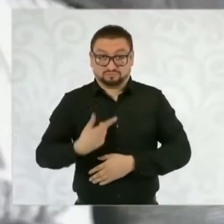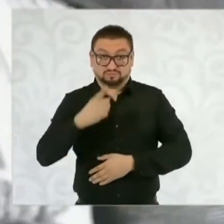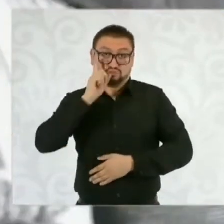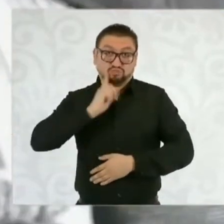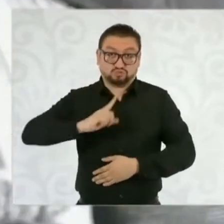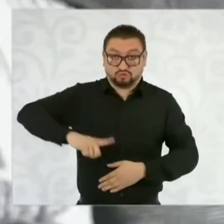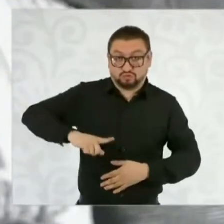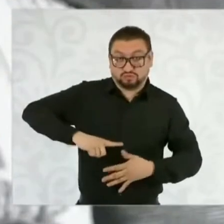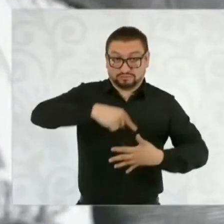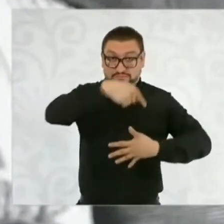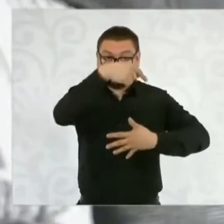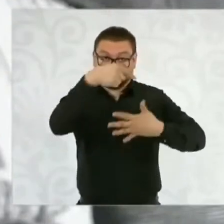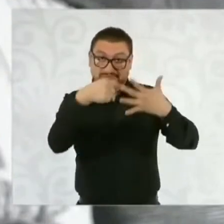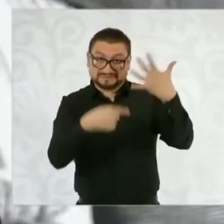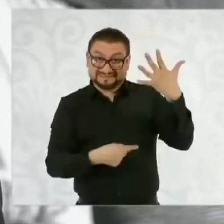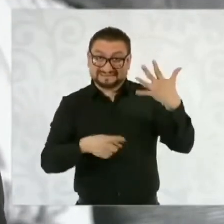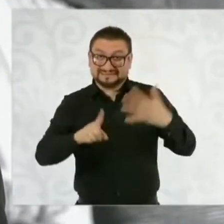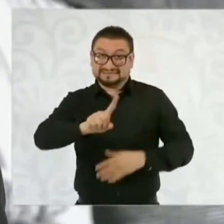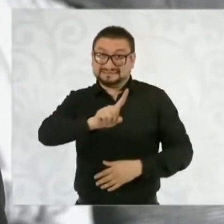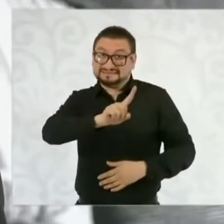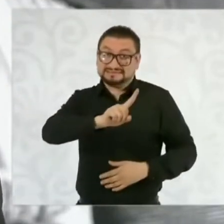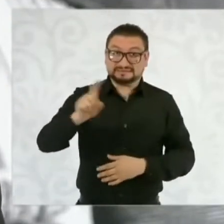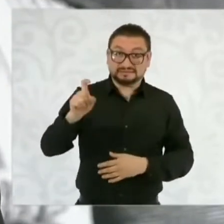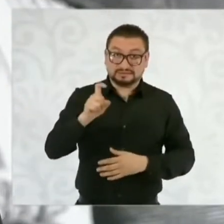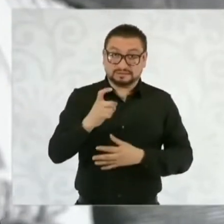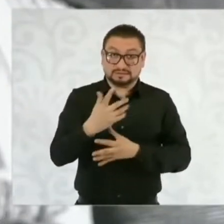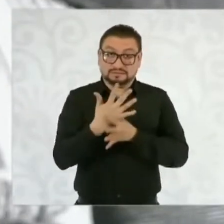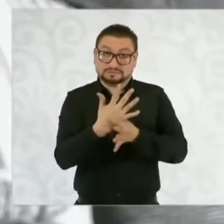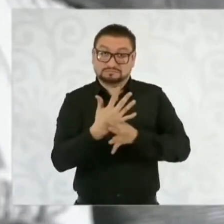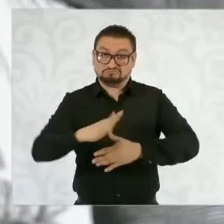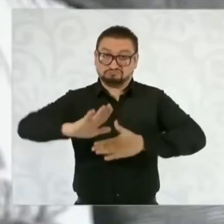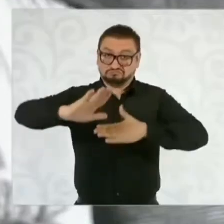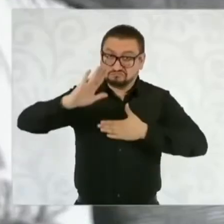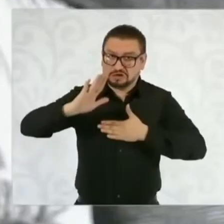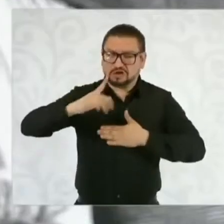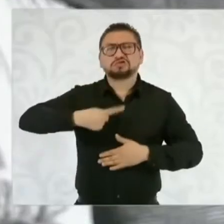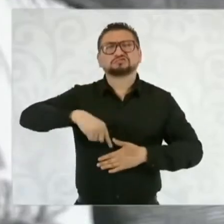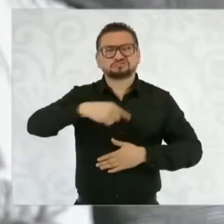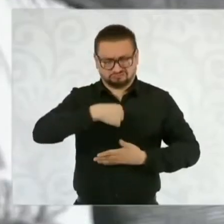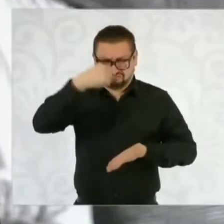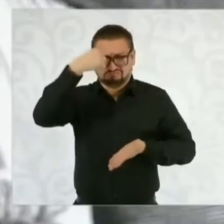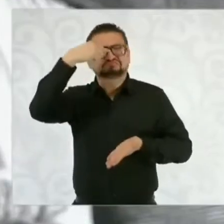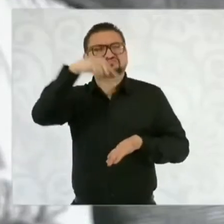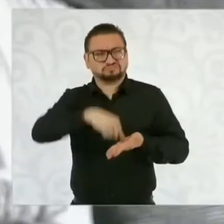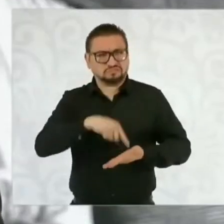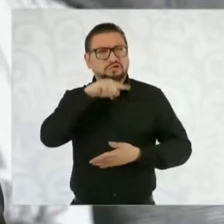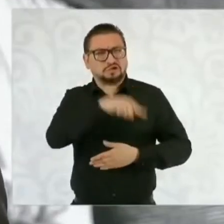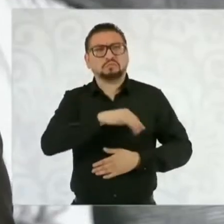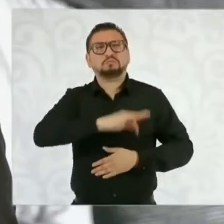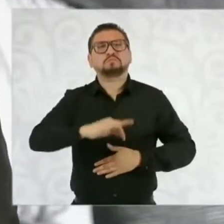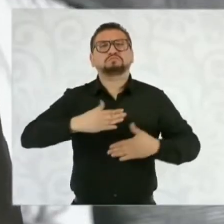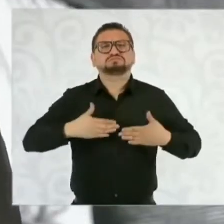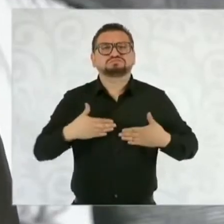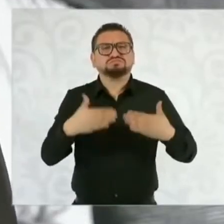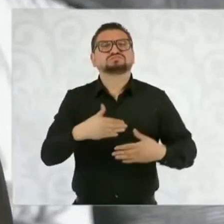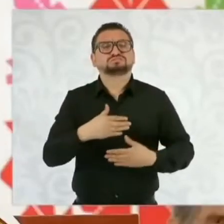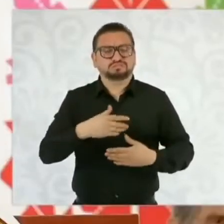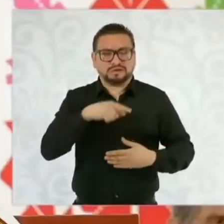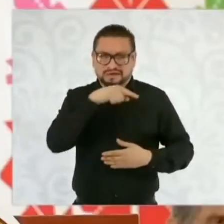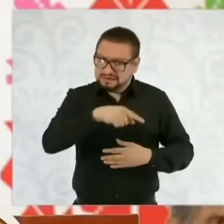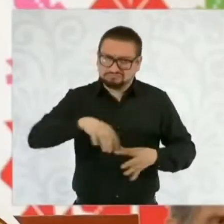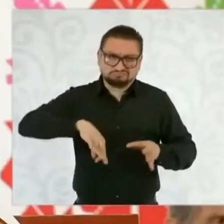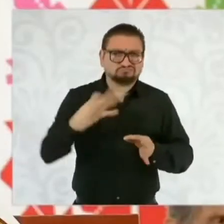compromisos de gobierno y sabemos que los va a cumplir. Y no solo sabemos que los va a cumplir, queremos